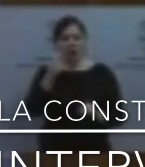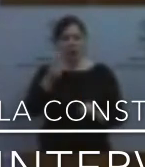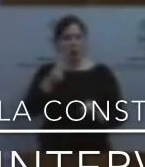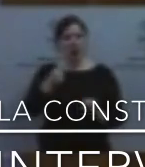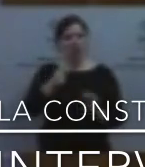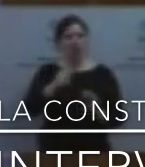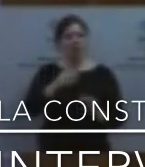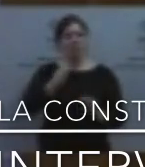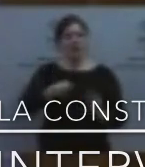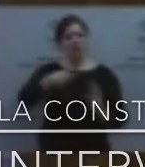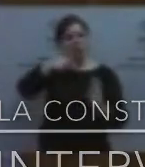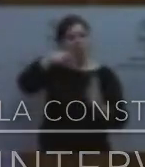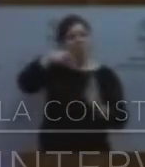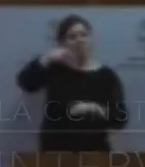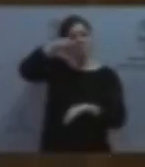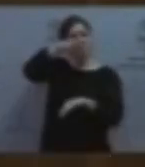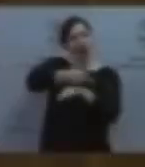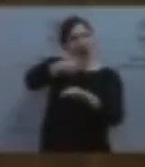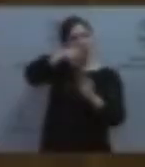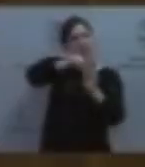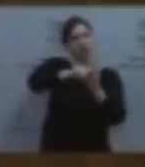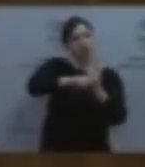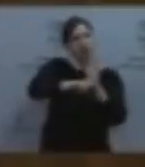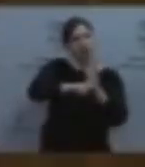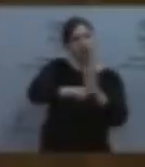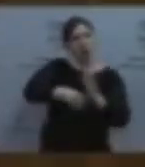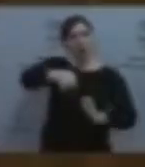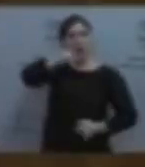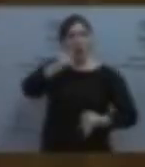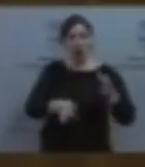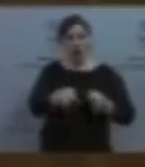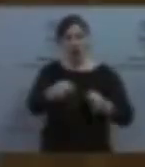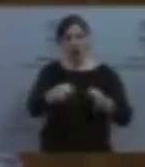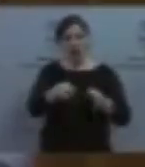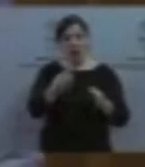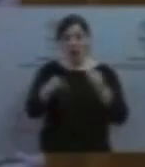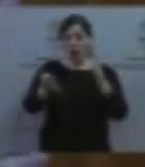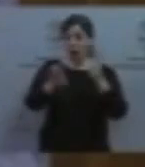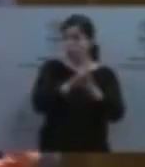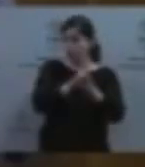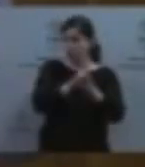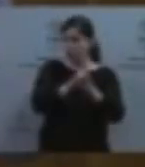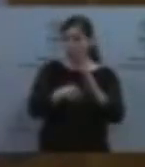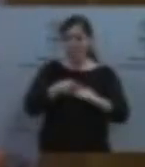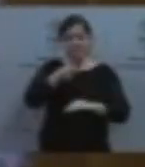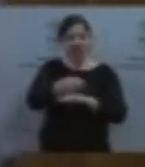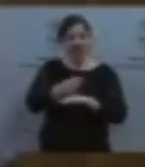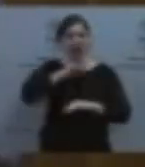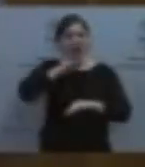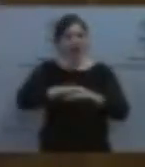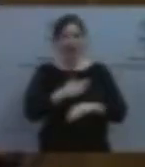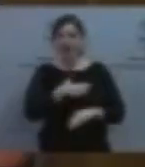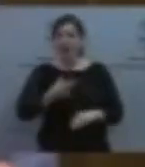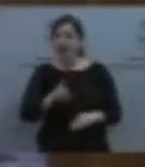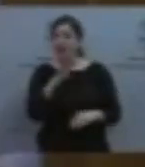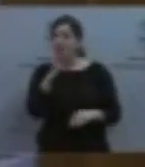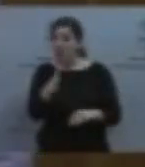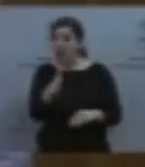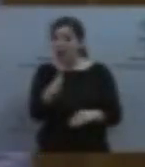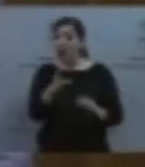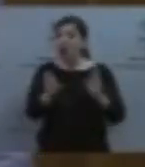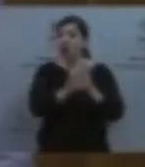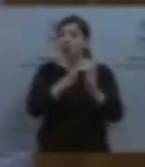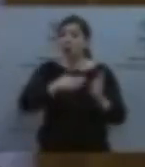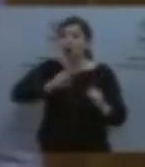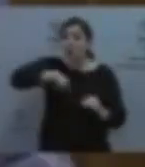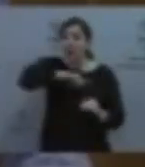posibilidades que nuestra Constitución establece. Porque nuestra Constitución, nuestro ordenamiento jurídico, nuestra Constitución podría ser una herramienta hermosa en muchas